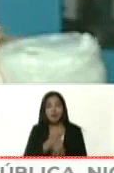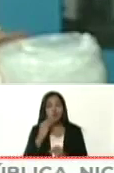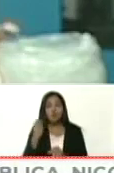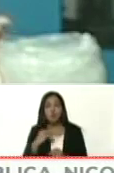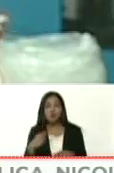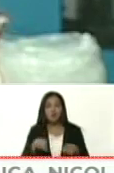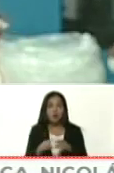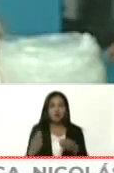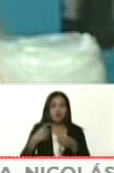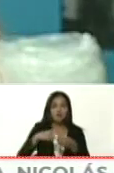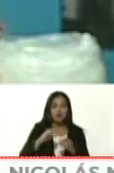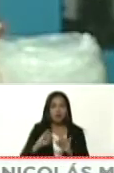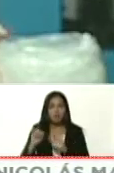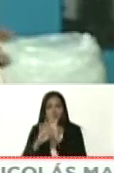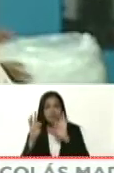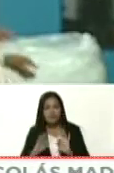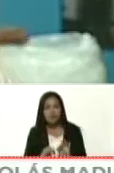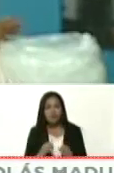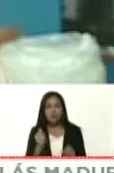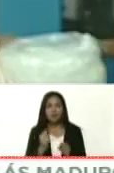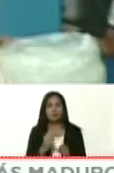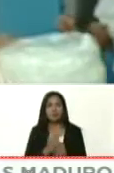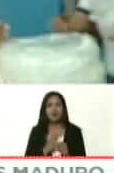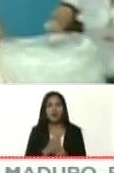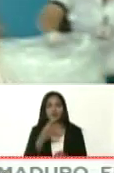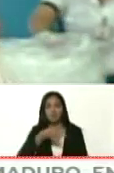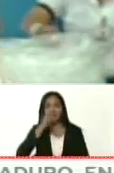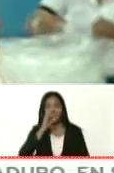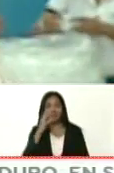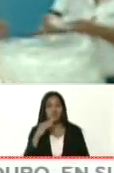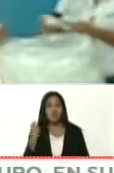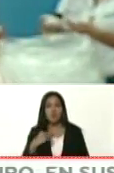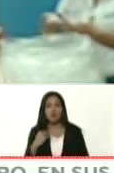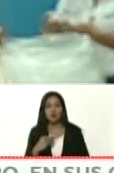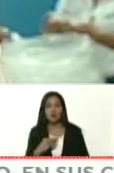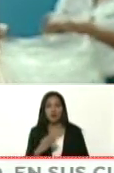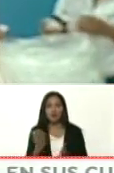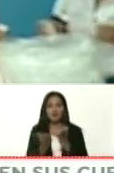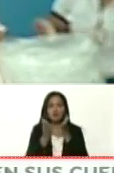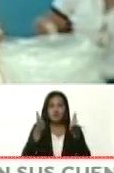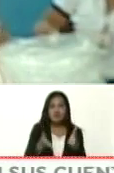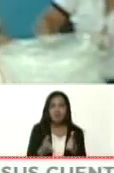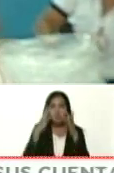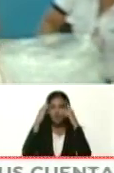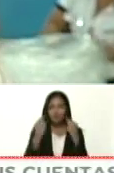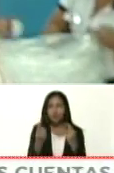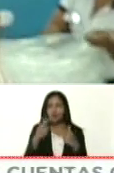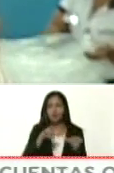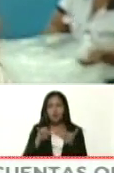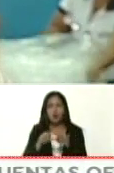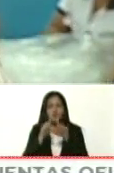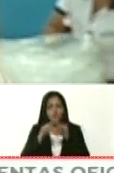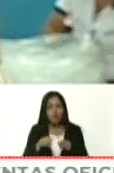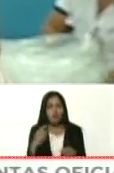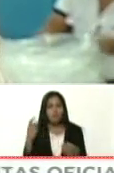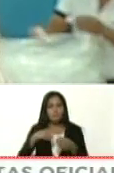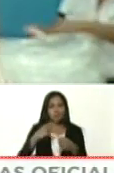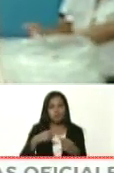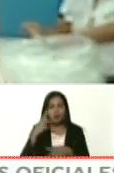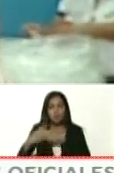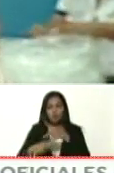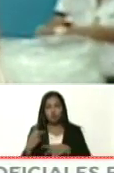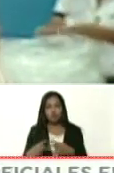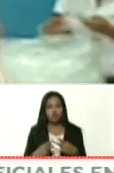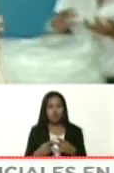la Corporación Venezolana del Café. Jóvenes estudiantes, jóvenes profesionales que se insertan a la producción